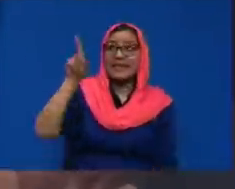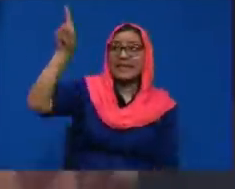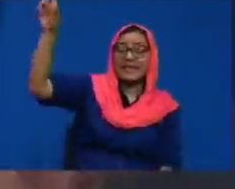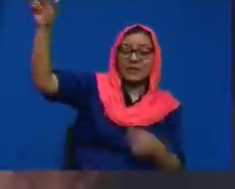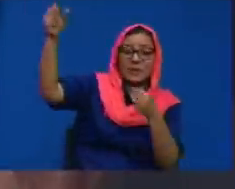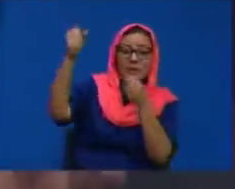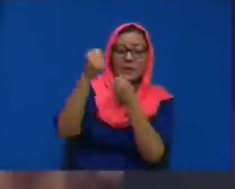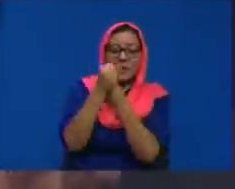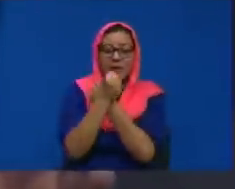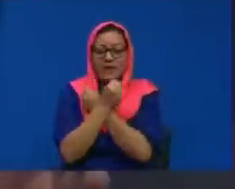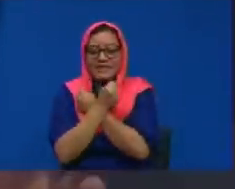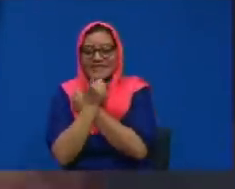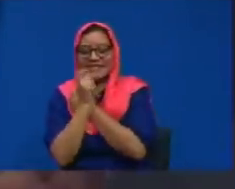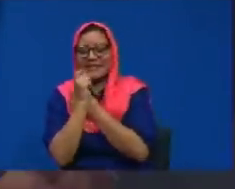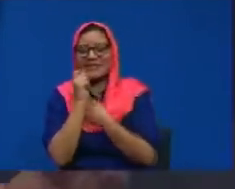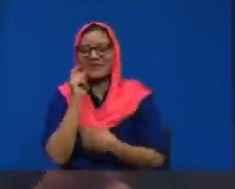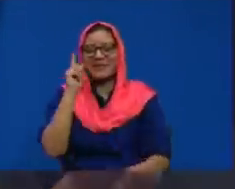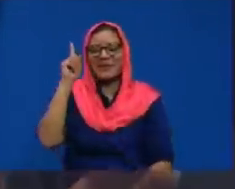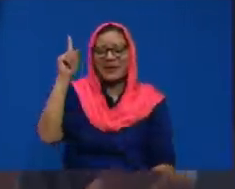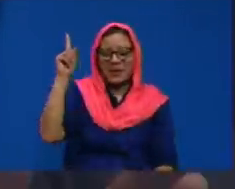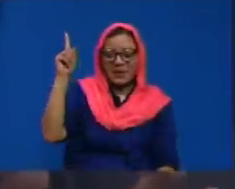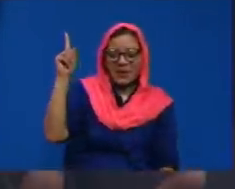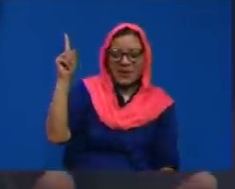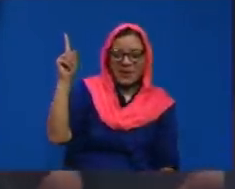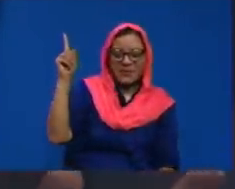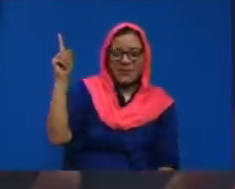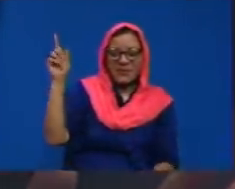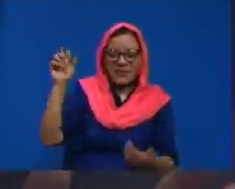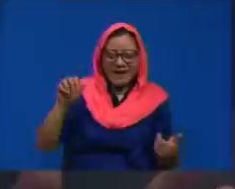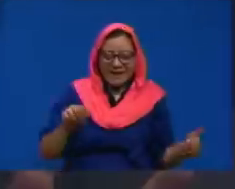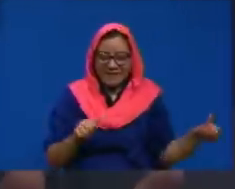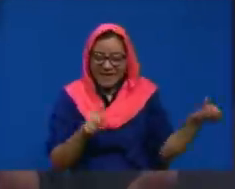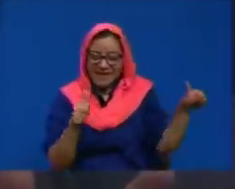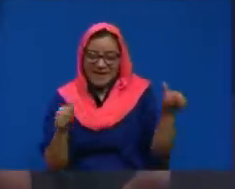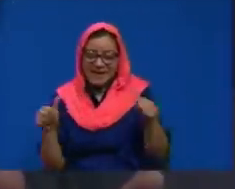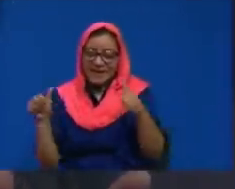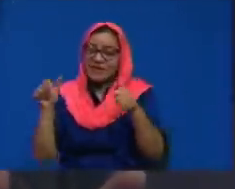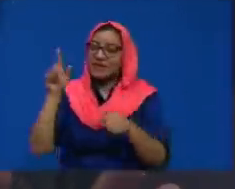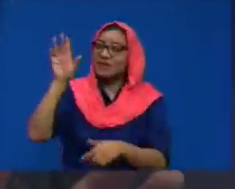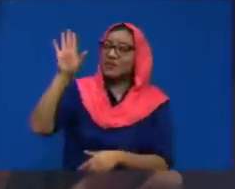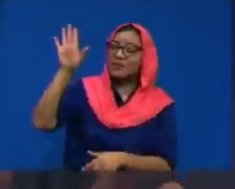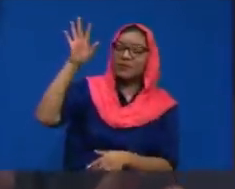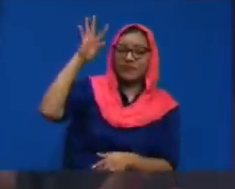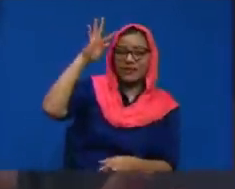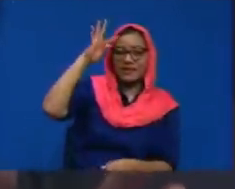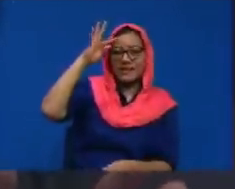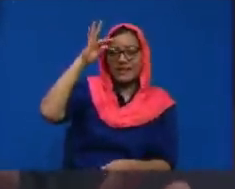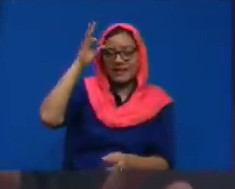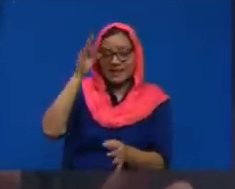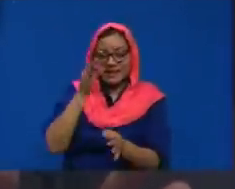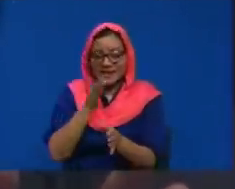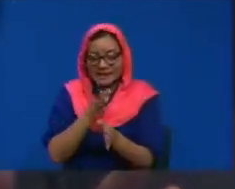de tu amor, Señor, cómo no alabar tu